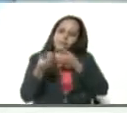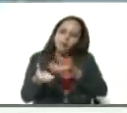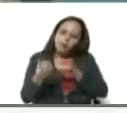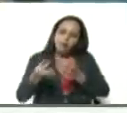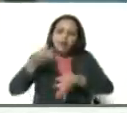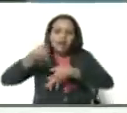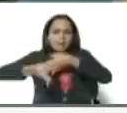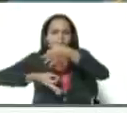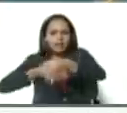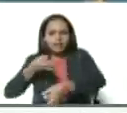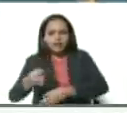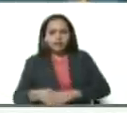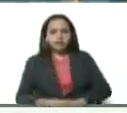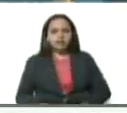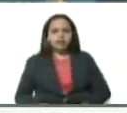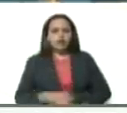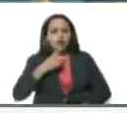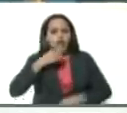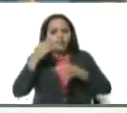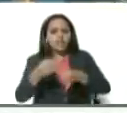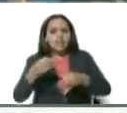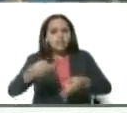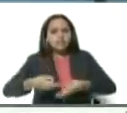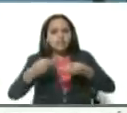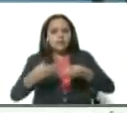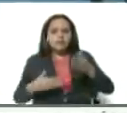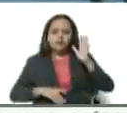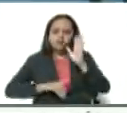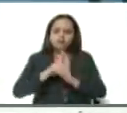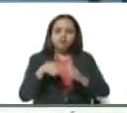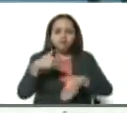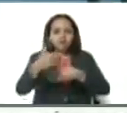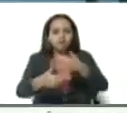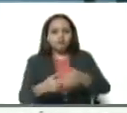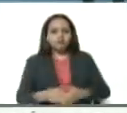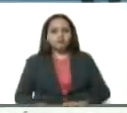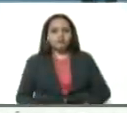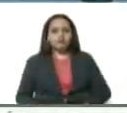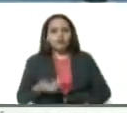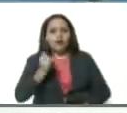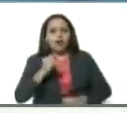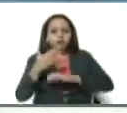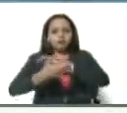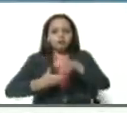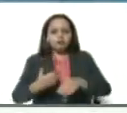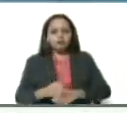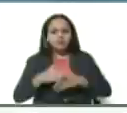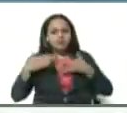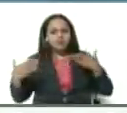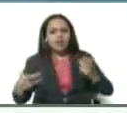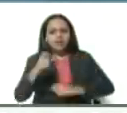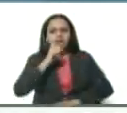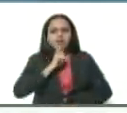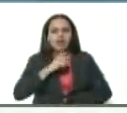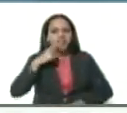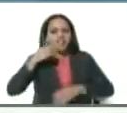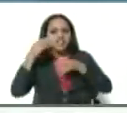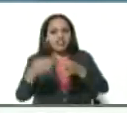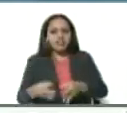explicar y con la verdad siempre avanzar, avanzar. Cuando hay un problema, cuando hay una gran dificultad, la